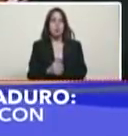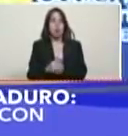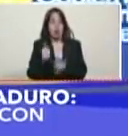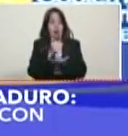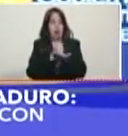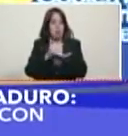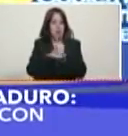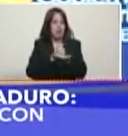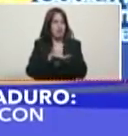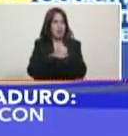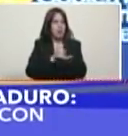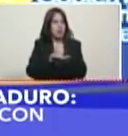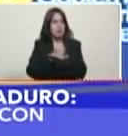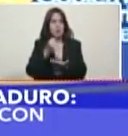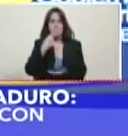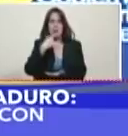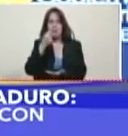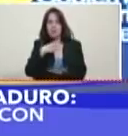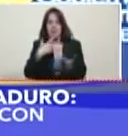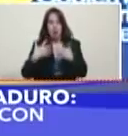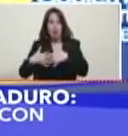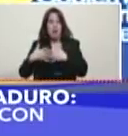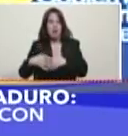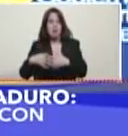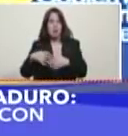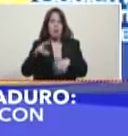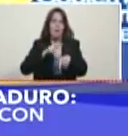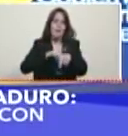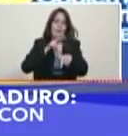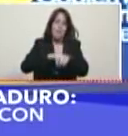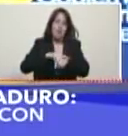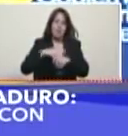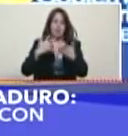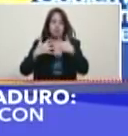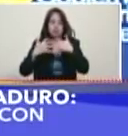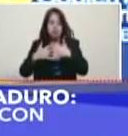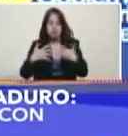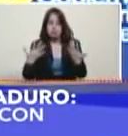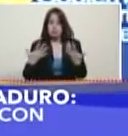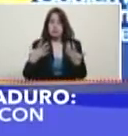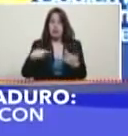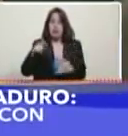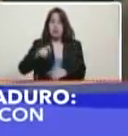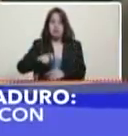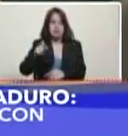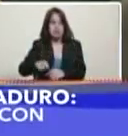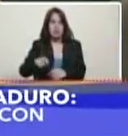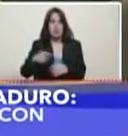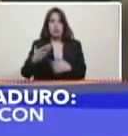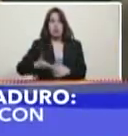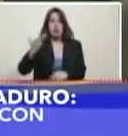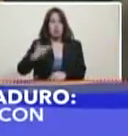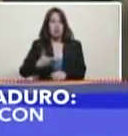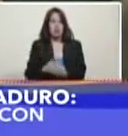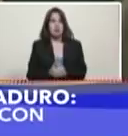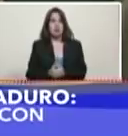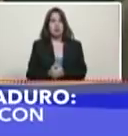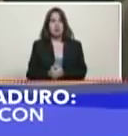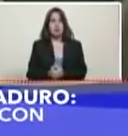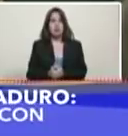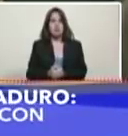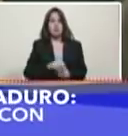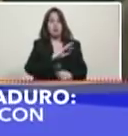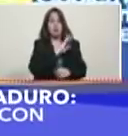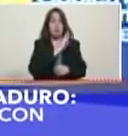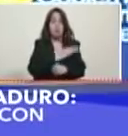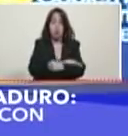fármacos, de los equipos médicos, hay grandes necesidades. Tenemos una poderosa